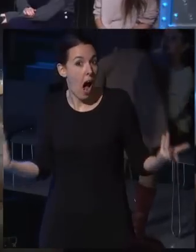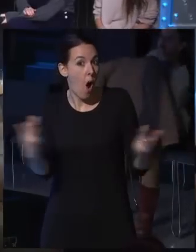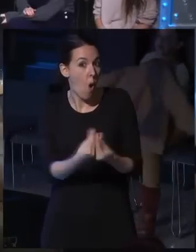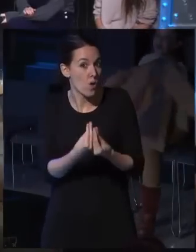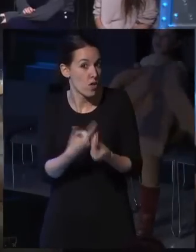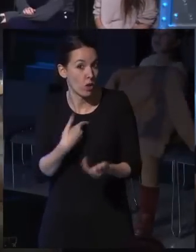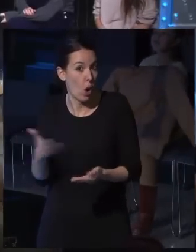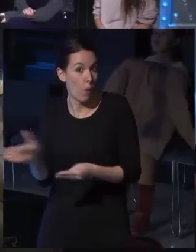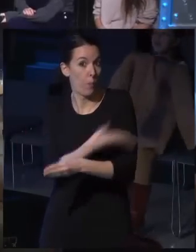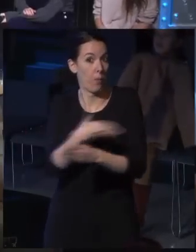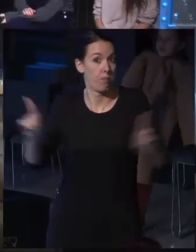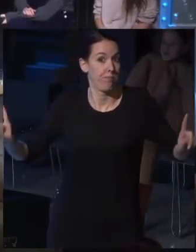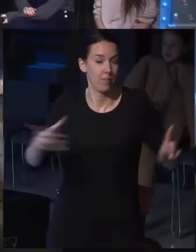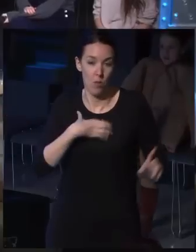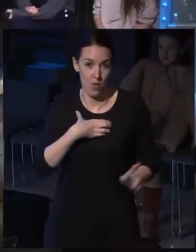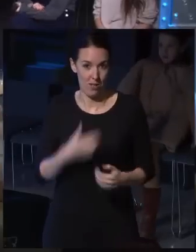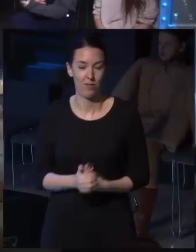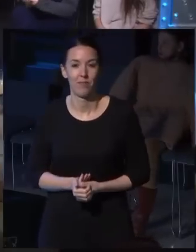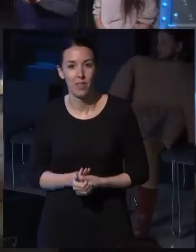tengo que darle el 10% a Telefónica.